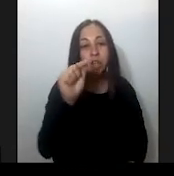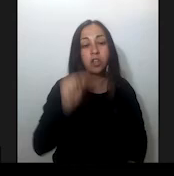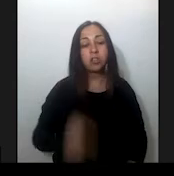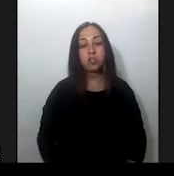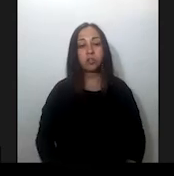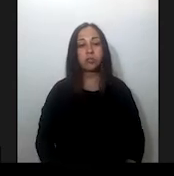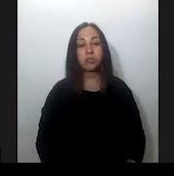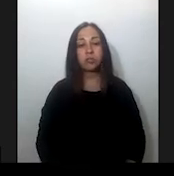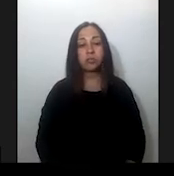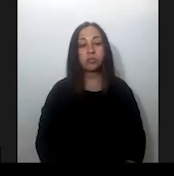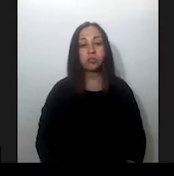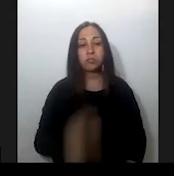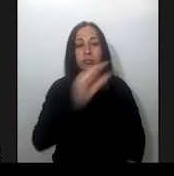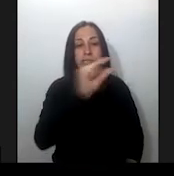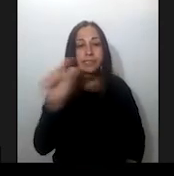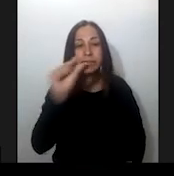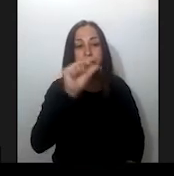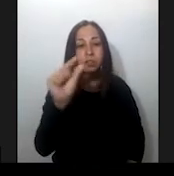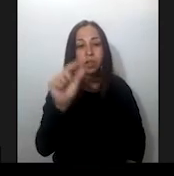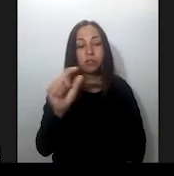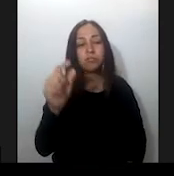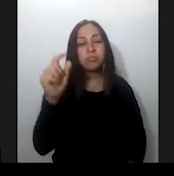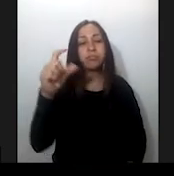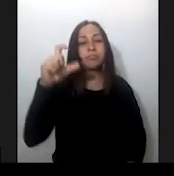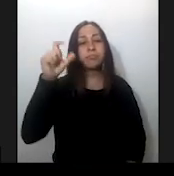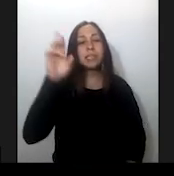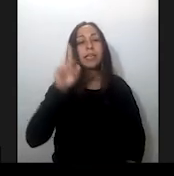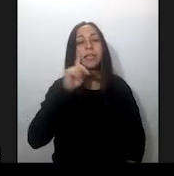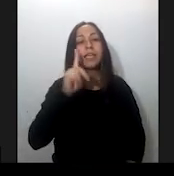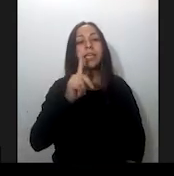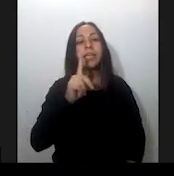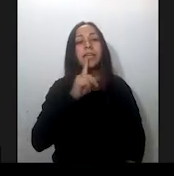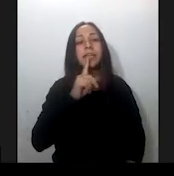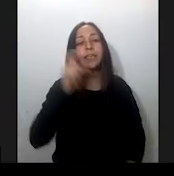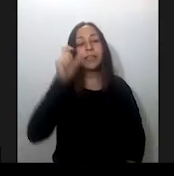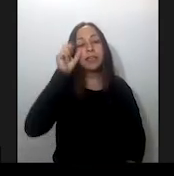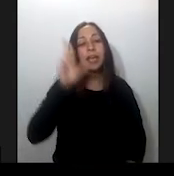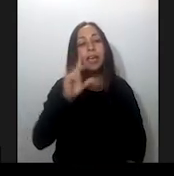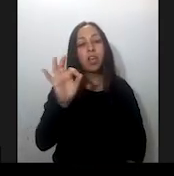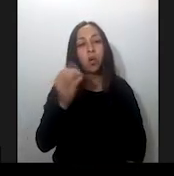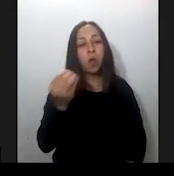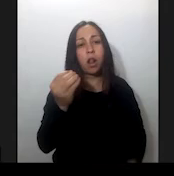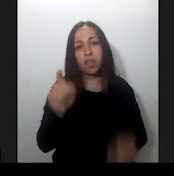Seleccionamos. ¿Cuál va a ser el criterio? Lo mismo. Londres.